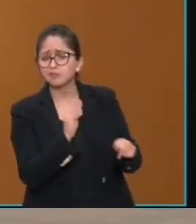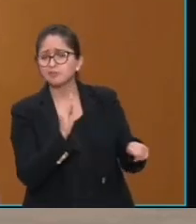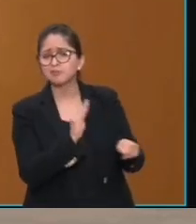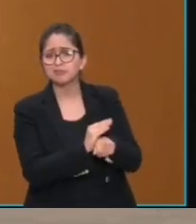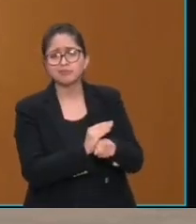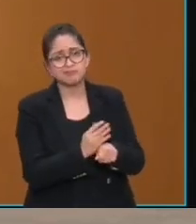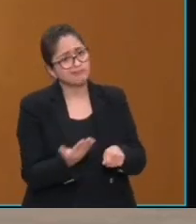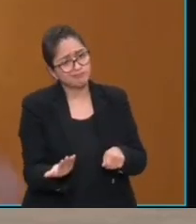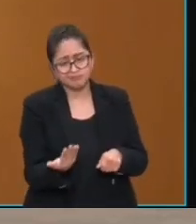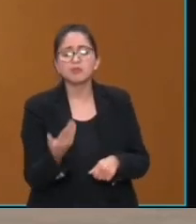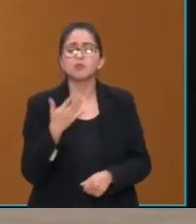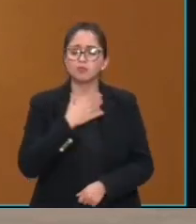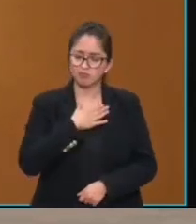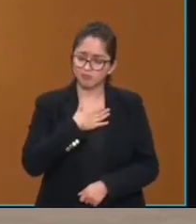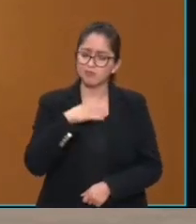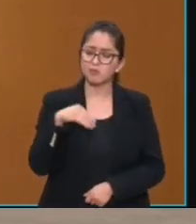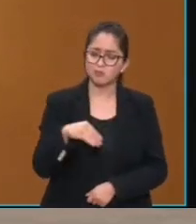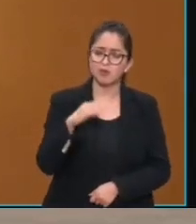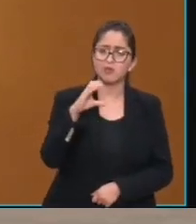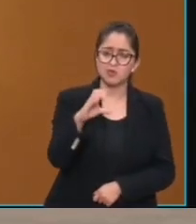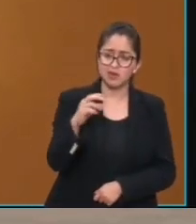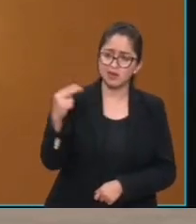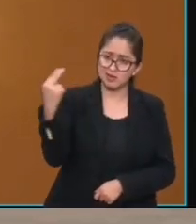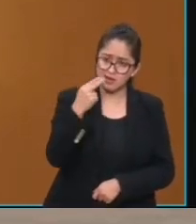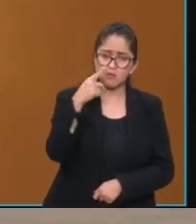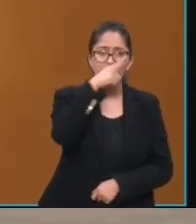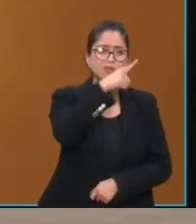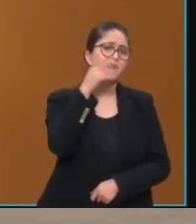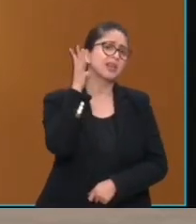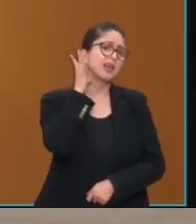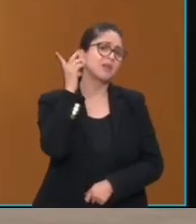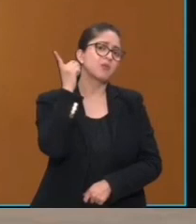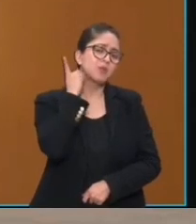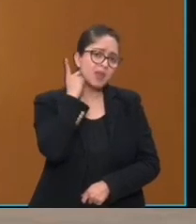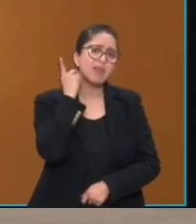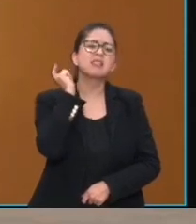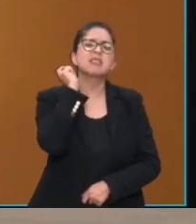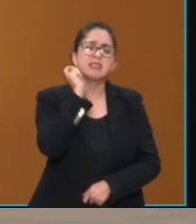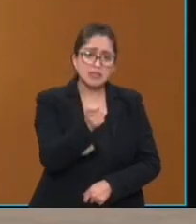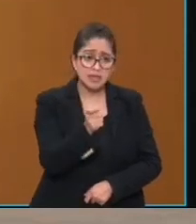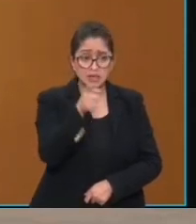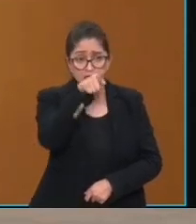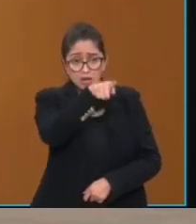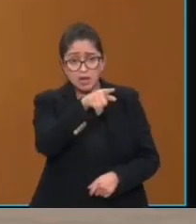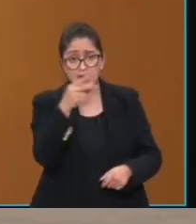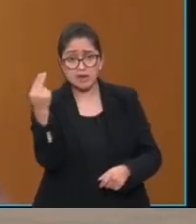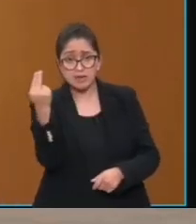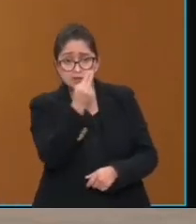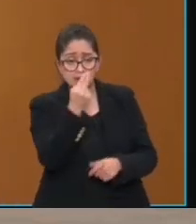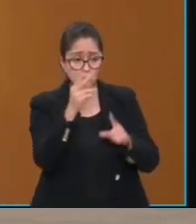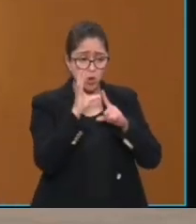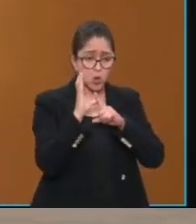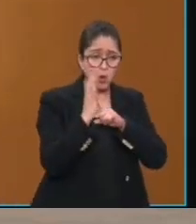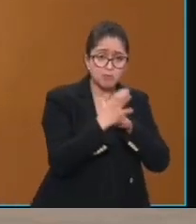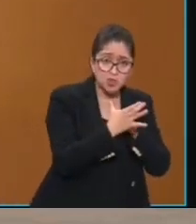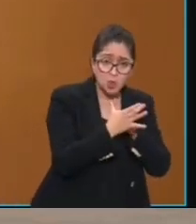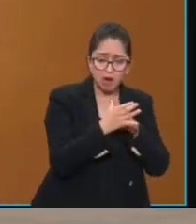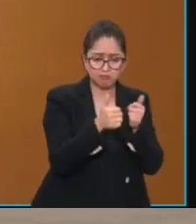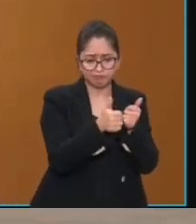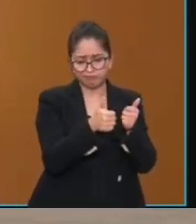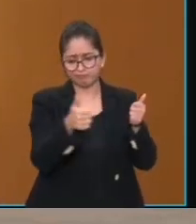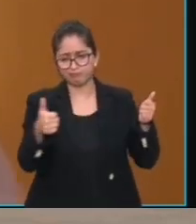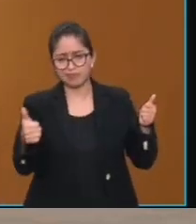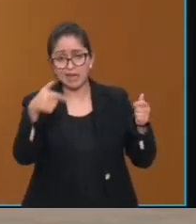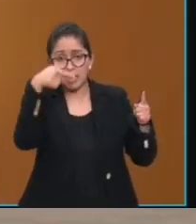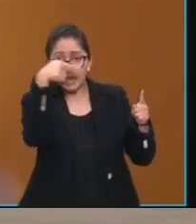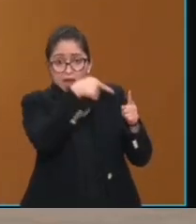proponemos Movimiento Ciudadano llevar a la siguiente legislatura el que se cree una comisión independiente para